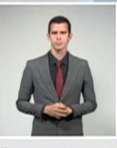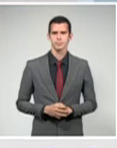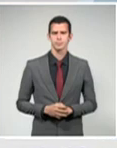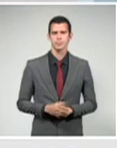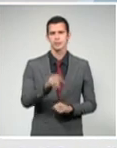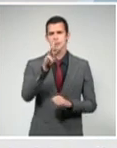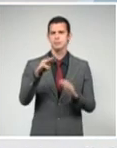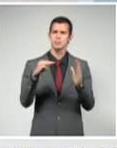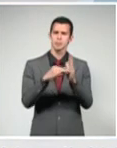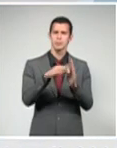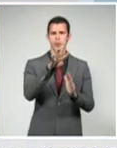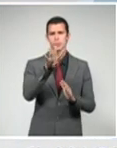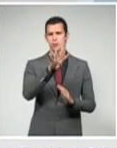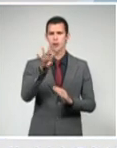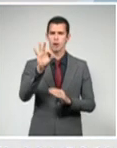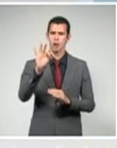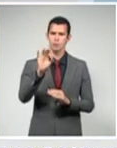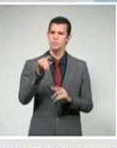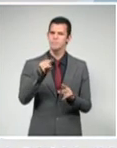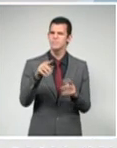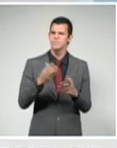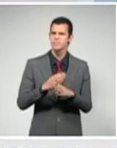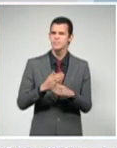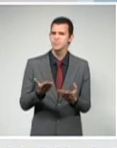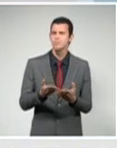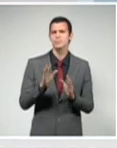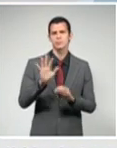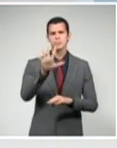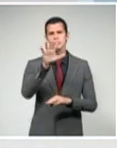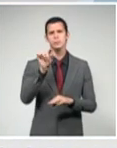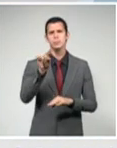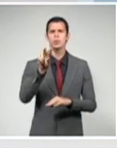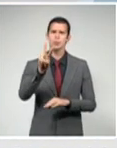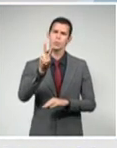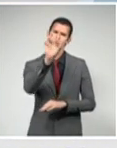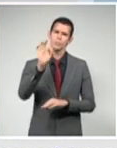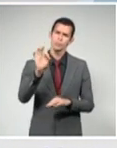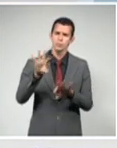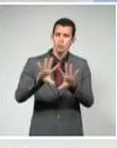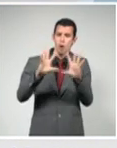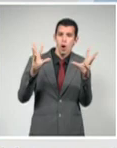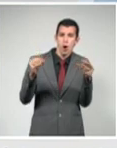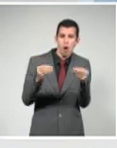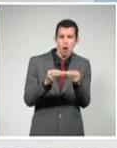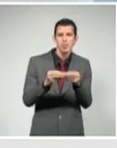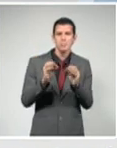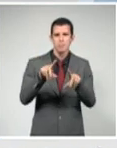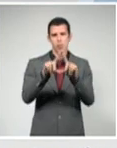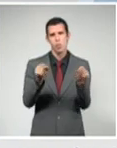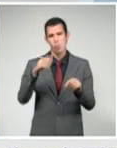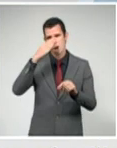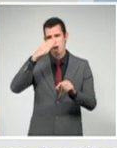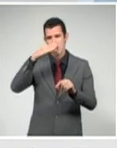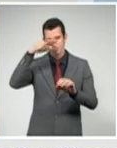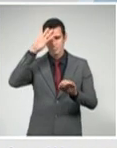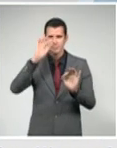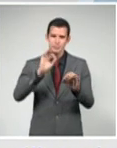3.448, que es el 5,2% de todos los diagnosticados en Cuba. El